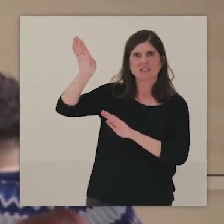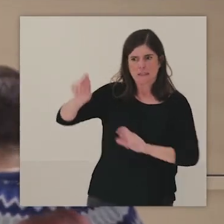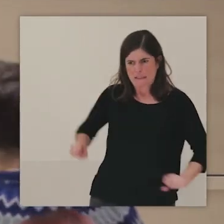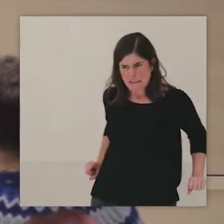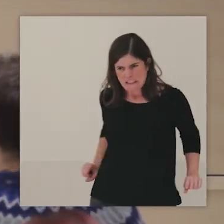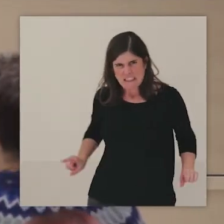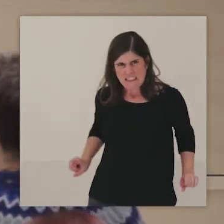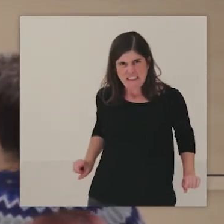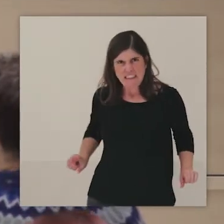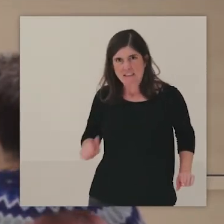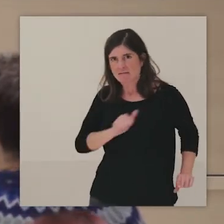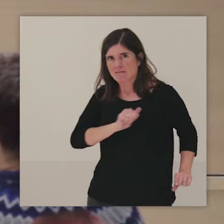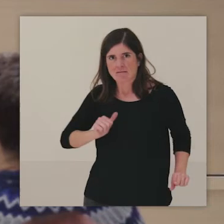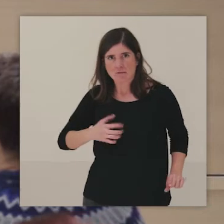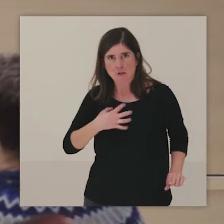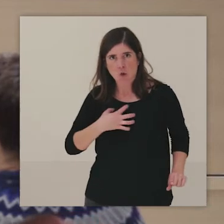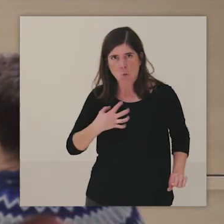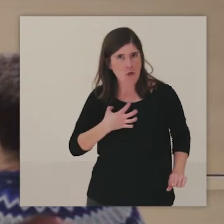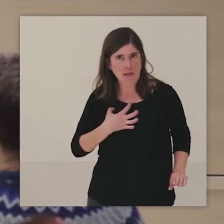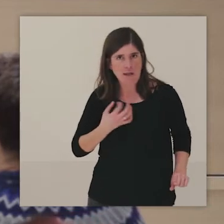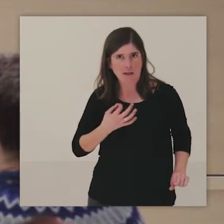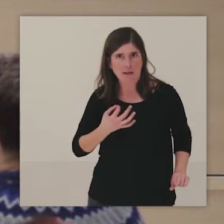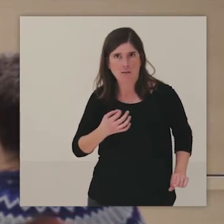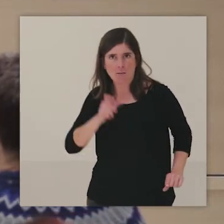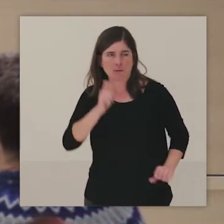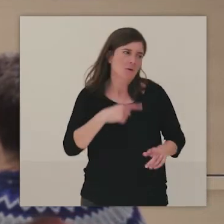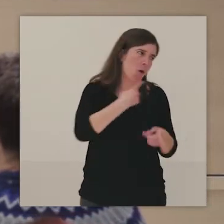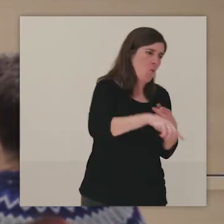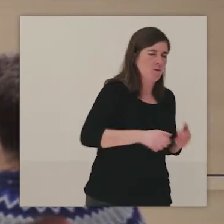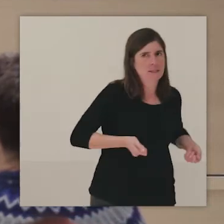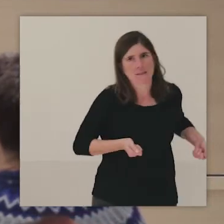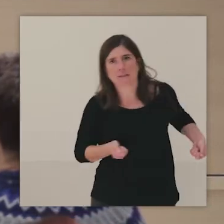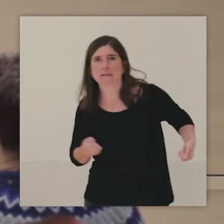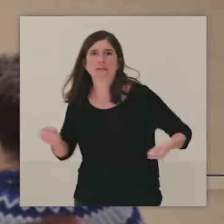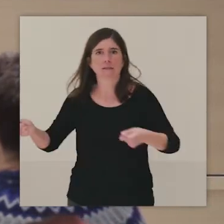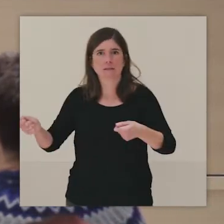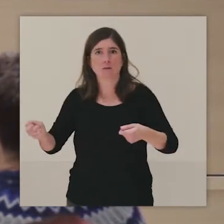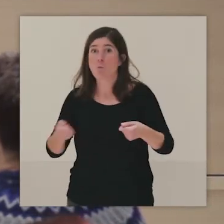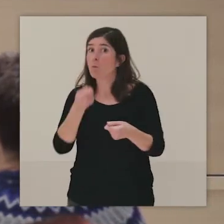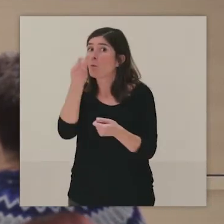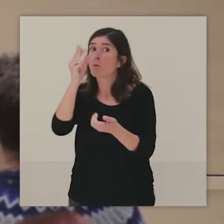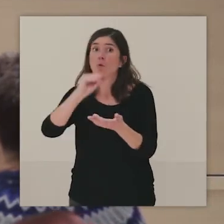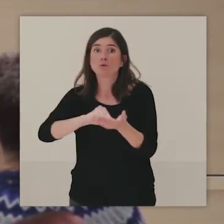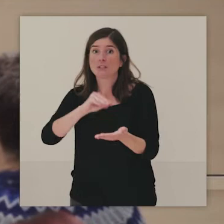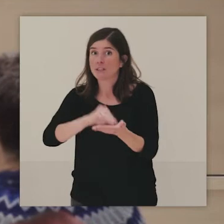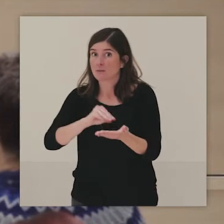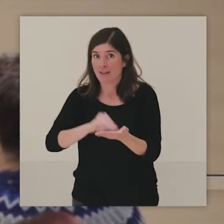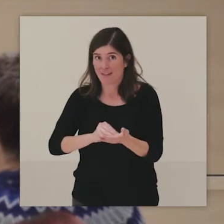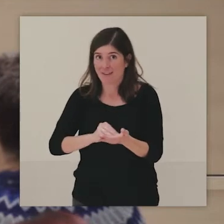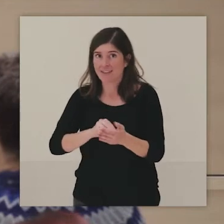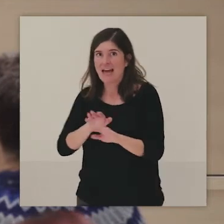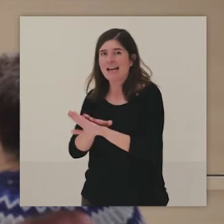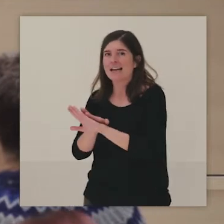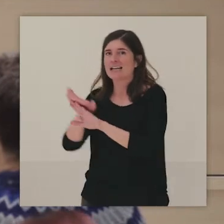posiblemente no podría afrontar una rampa tan larga, necesitaría mucha fuerza. Bueno, pues eso ocurre muchas veces, el efecto